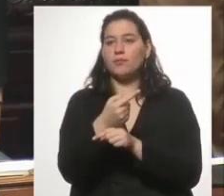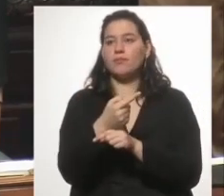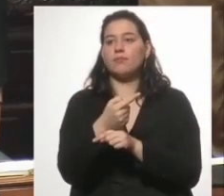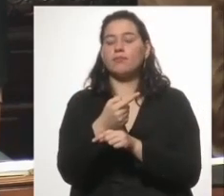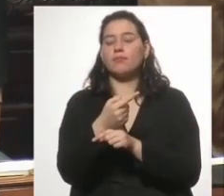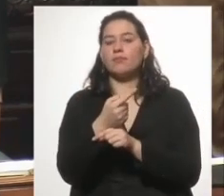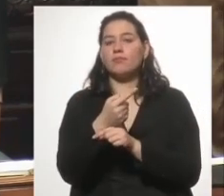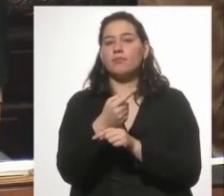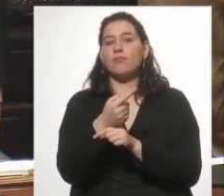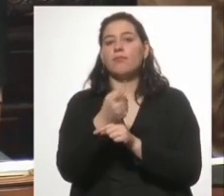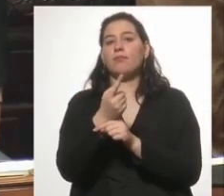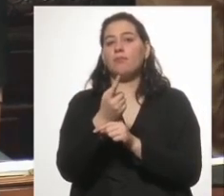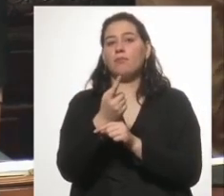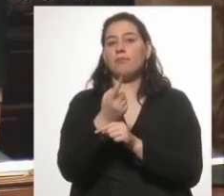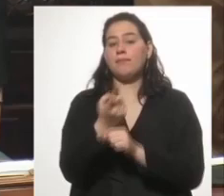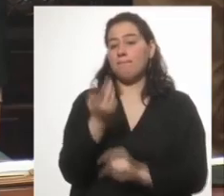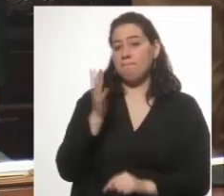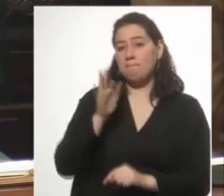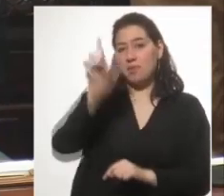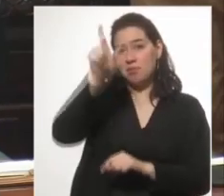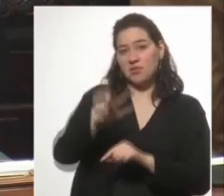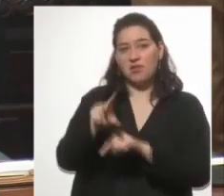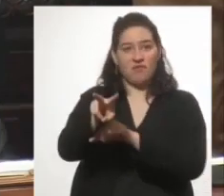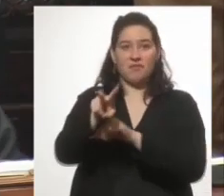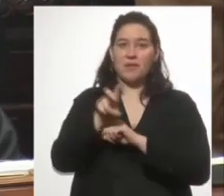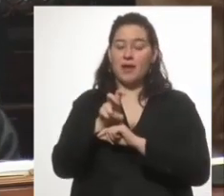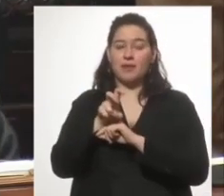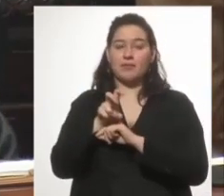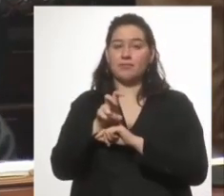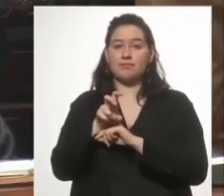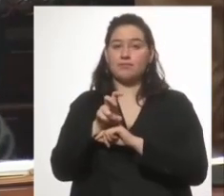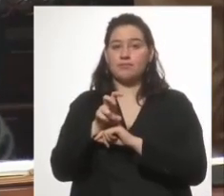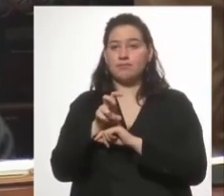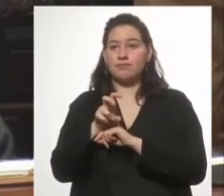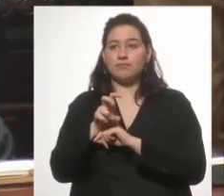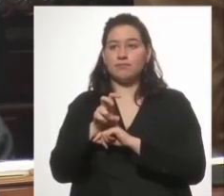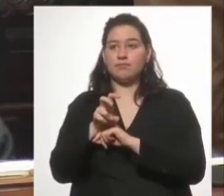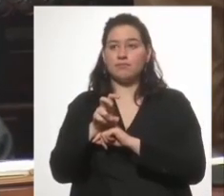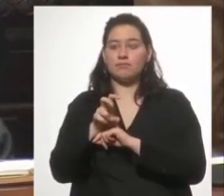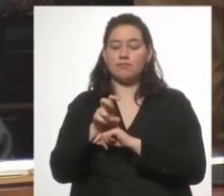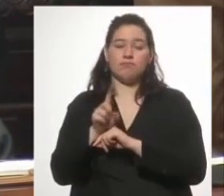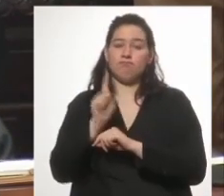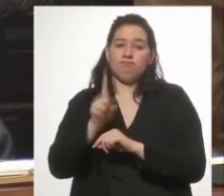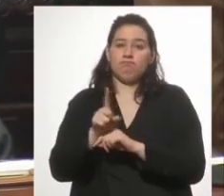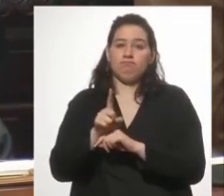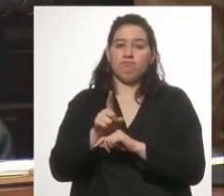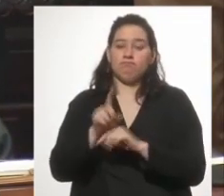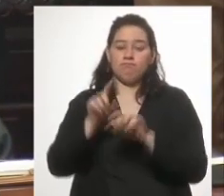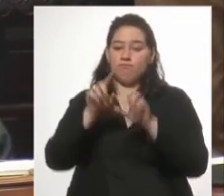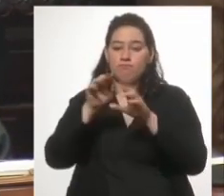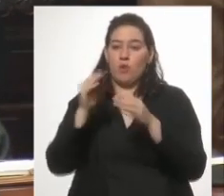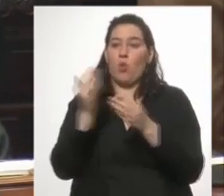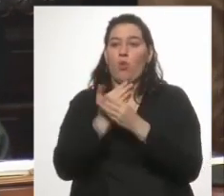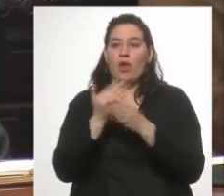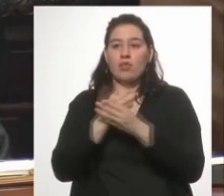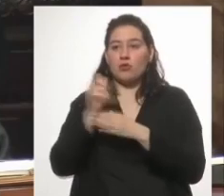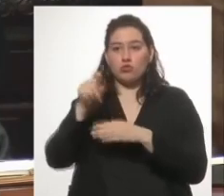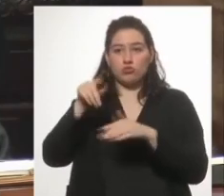tal punto que el propio fiscal no tuvo otra opción que archivar sus causas.